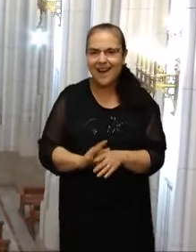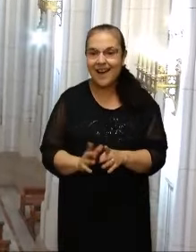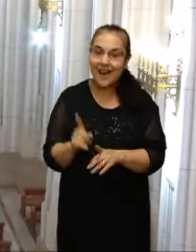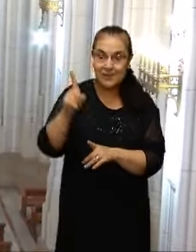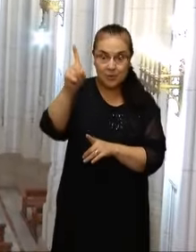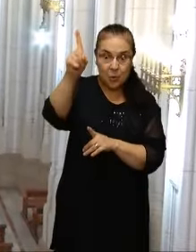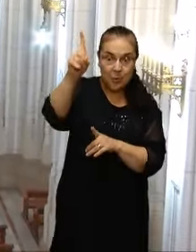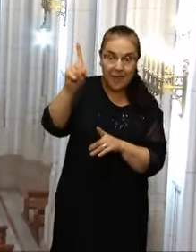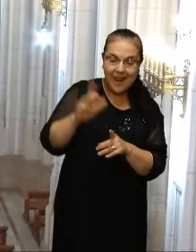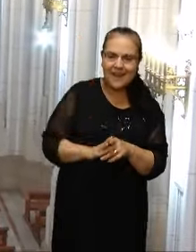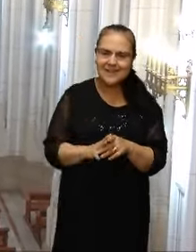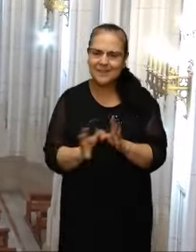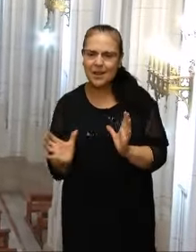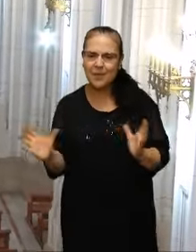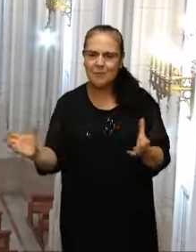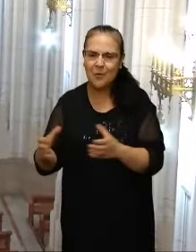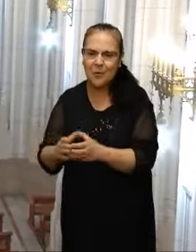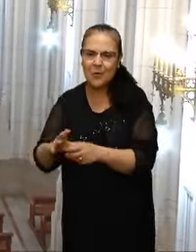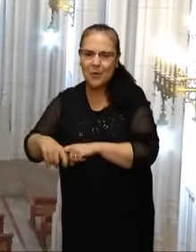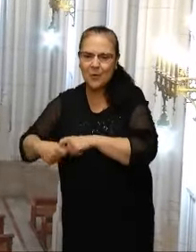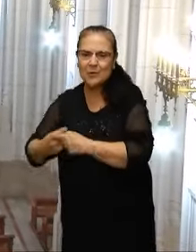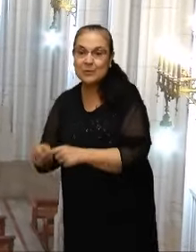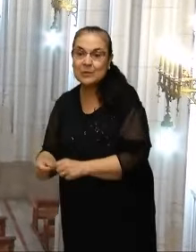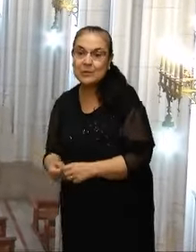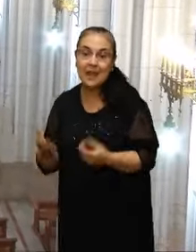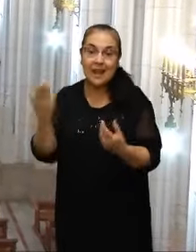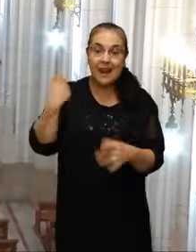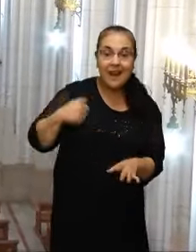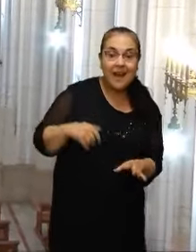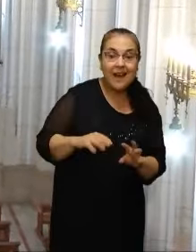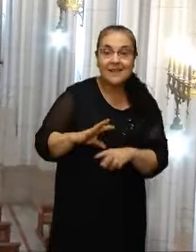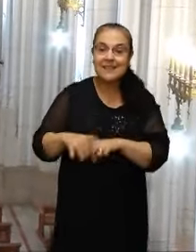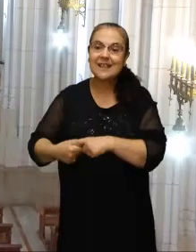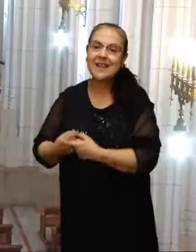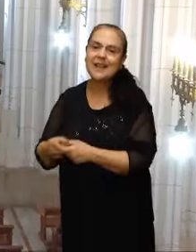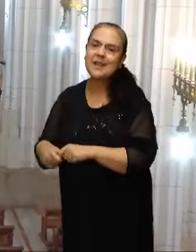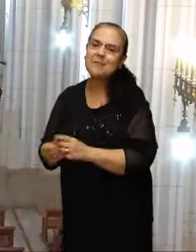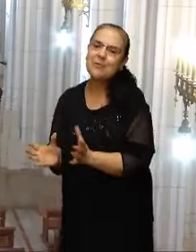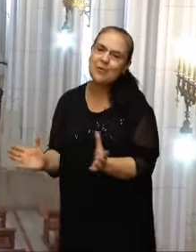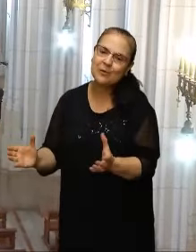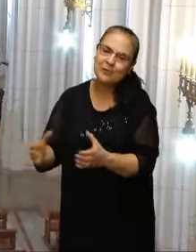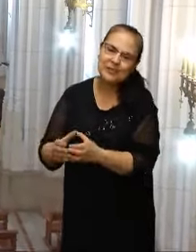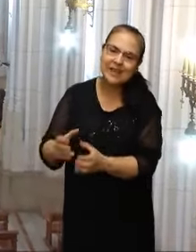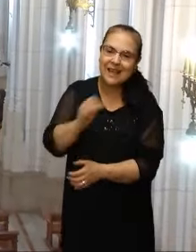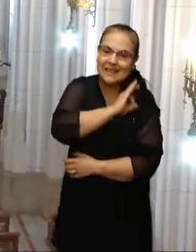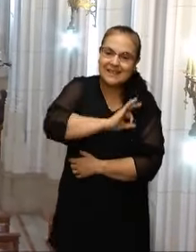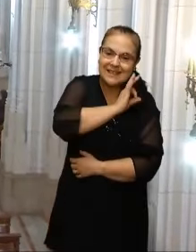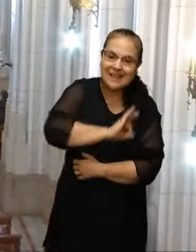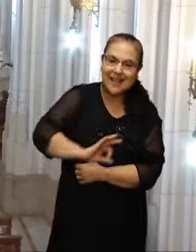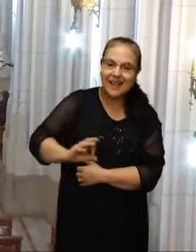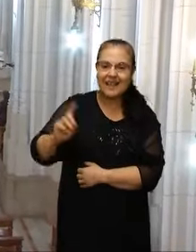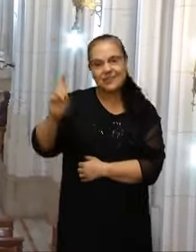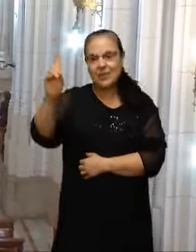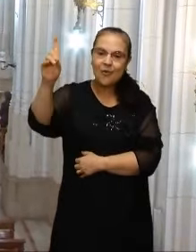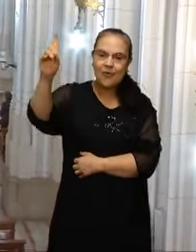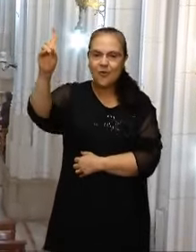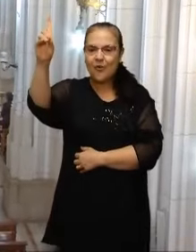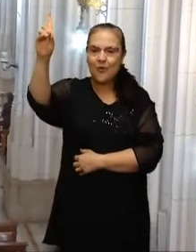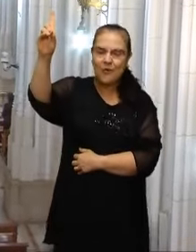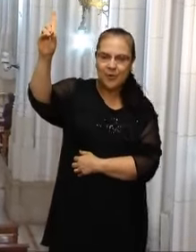allá suben las tribus las tribus del